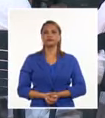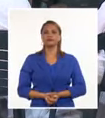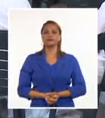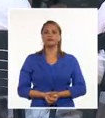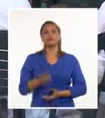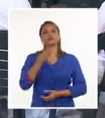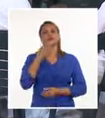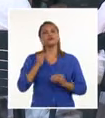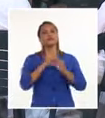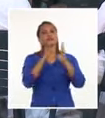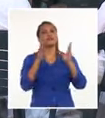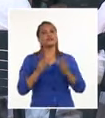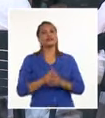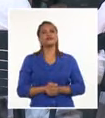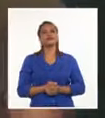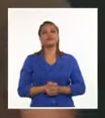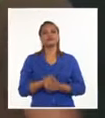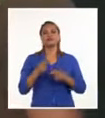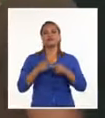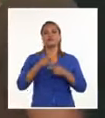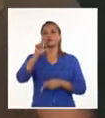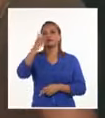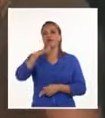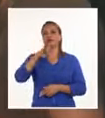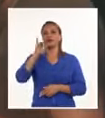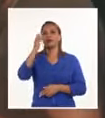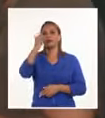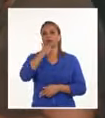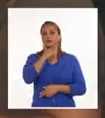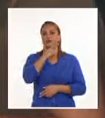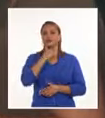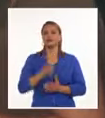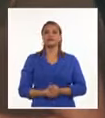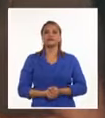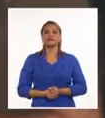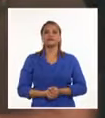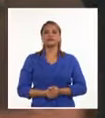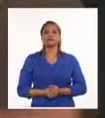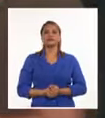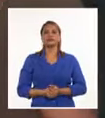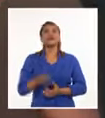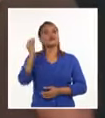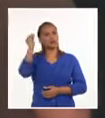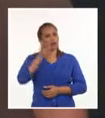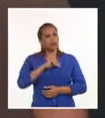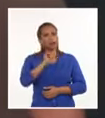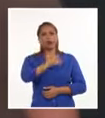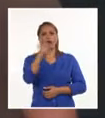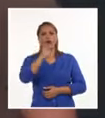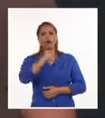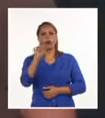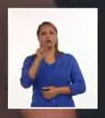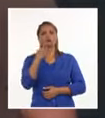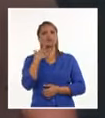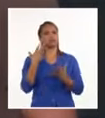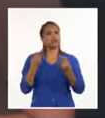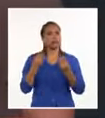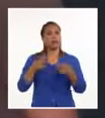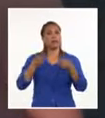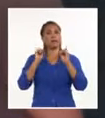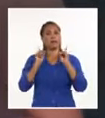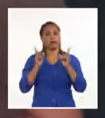Buenos días, Laura Becker de la Agencia EFE. No quedan dudas de lo que se ha logrado en el término político, social.